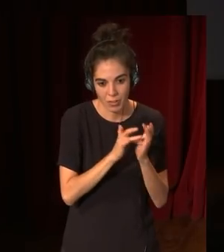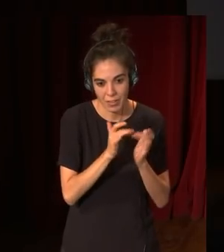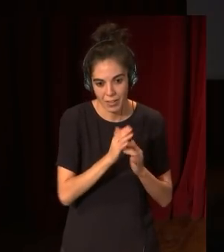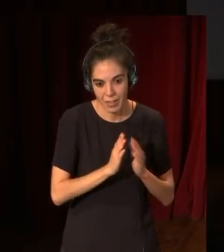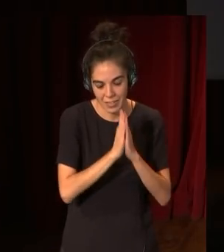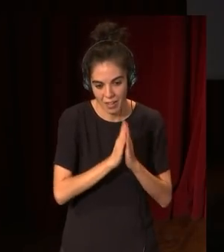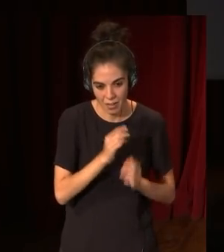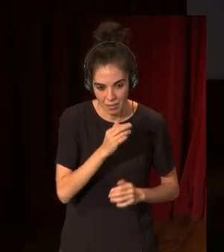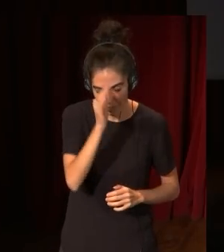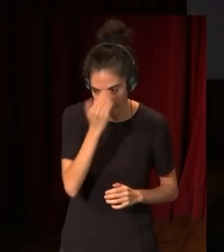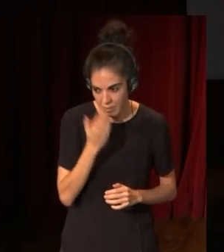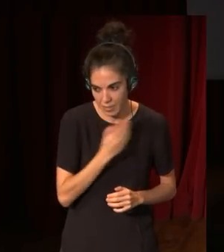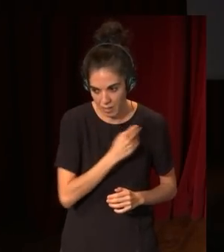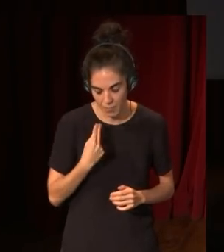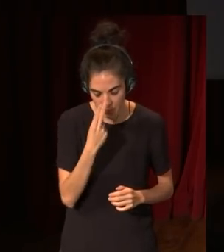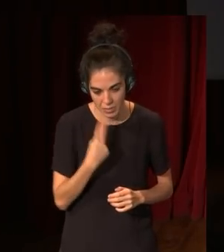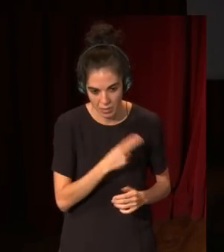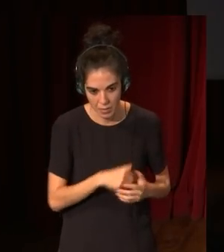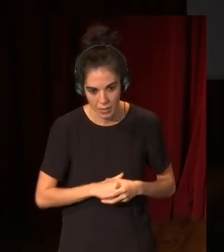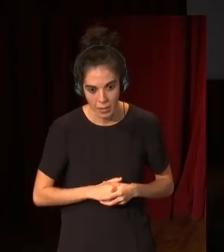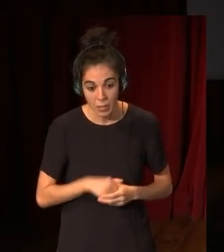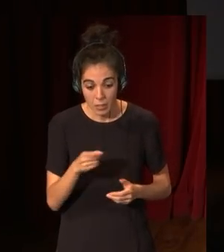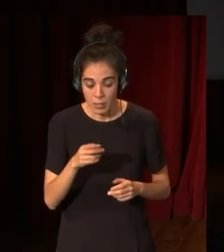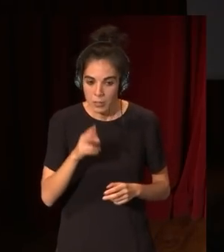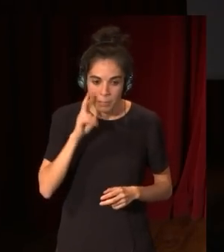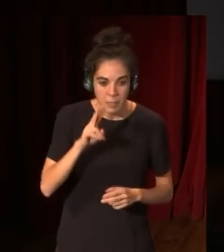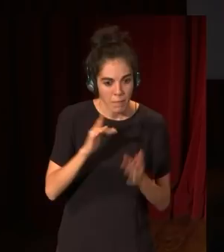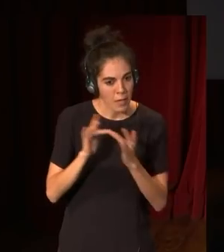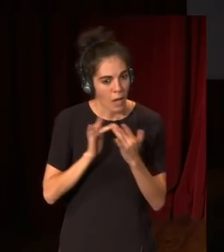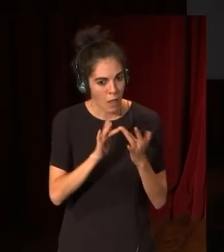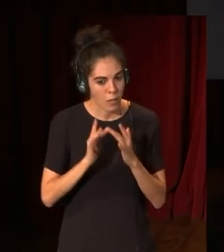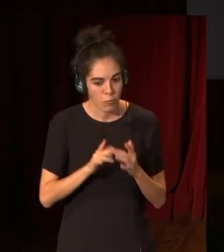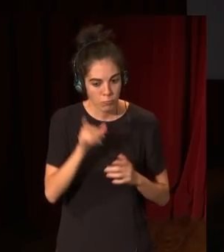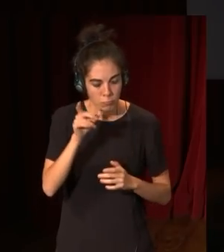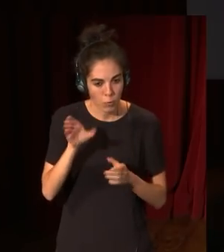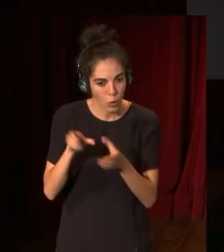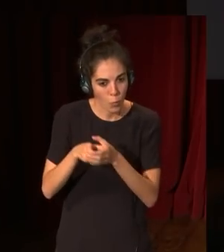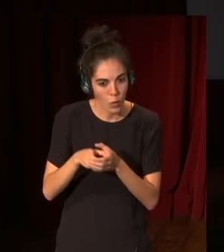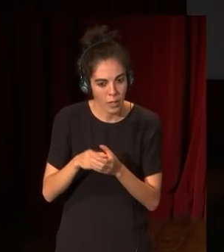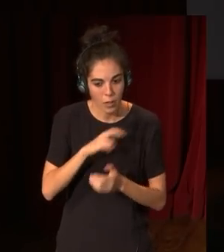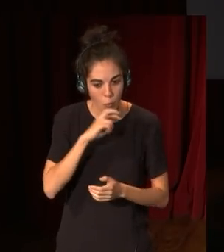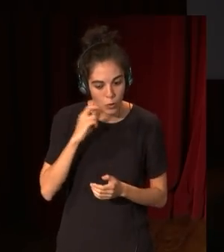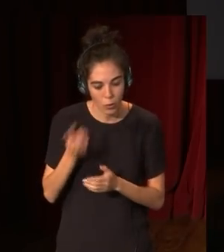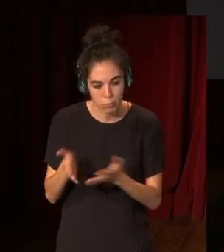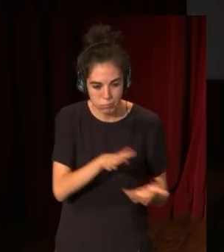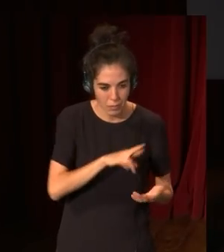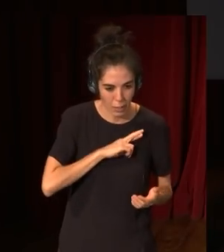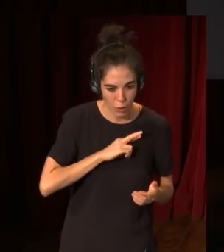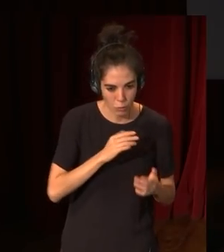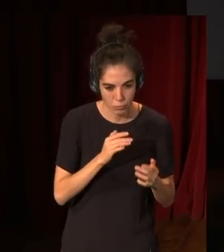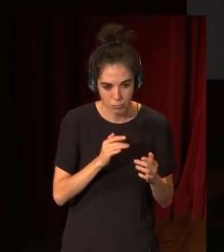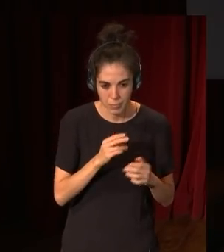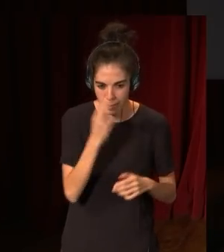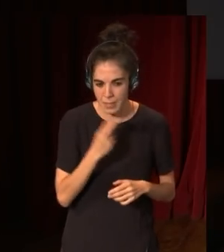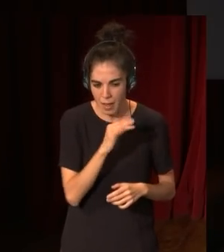señala que tuvo relación con numerosos judíos conversos de hecho en estos momentos estamos